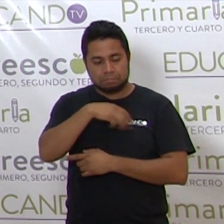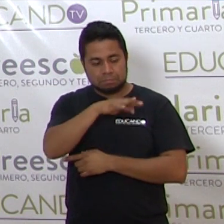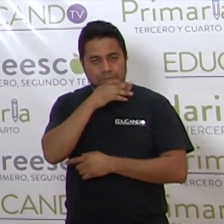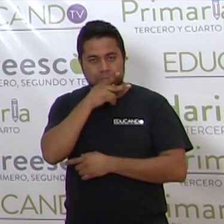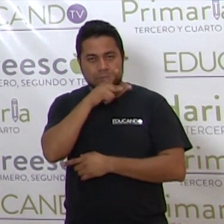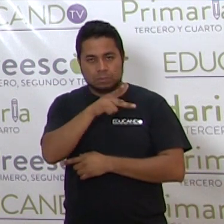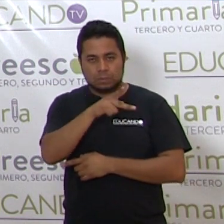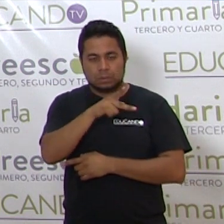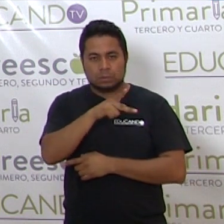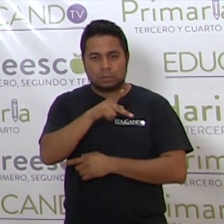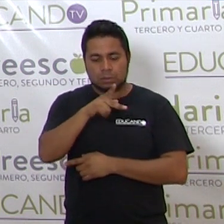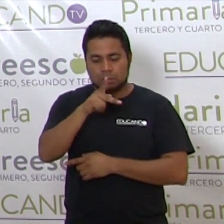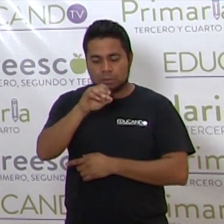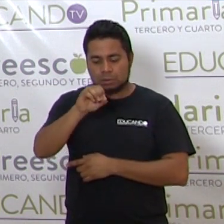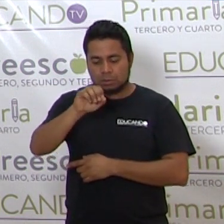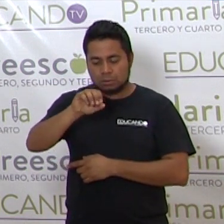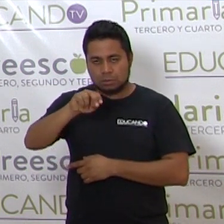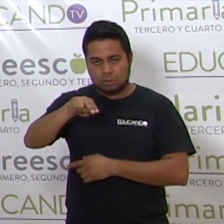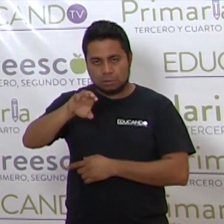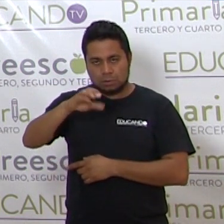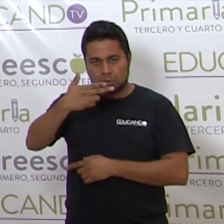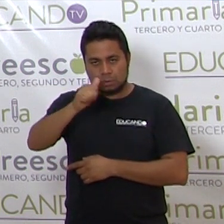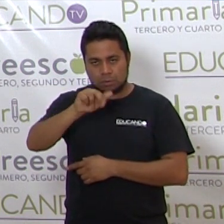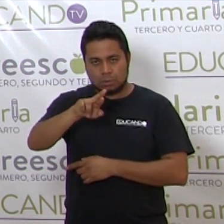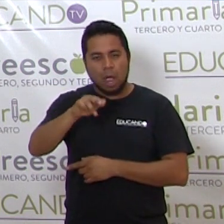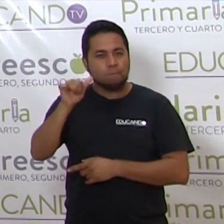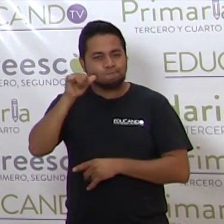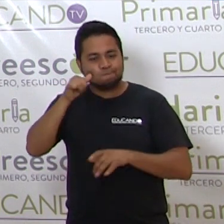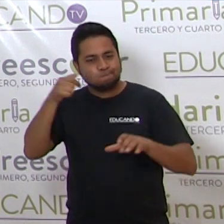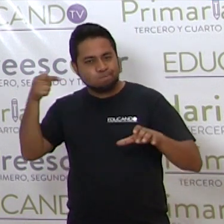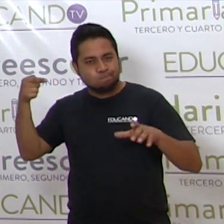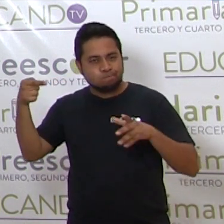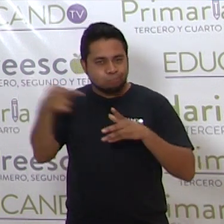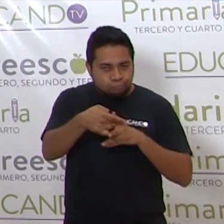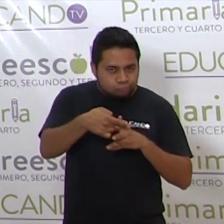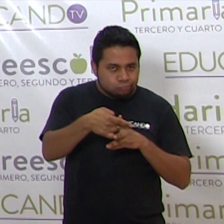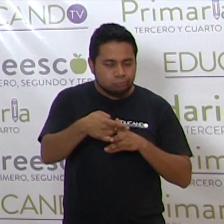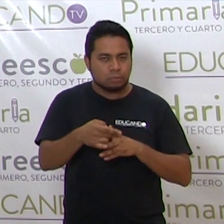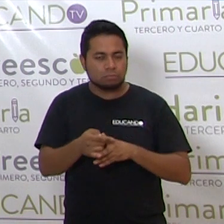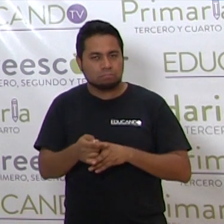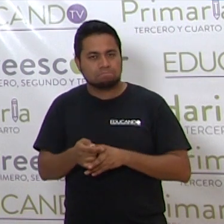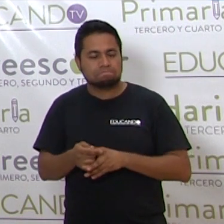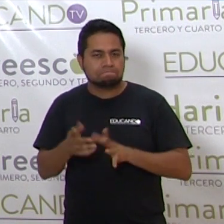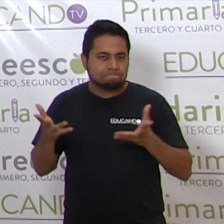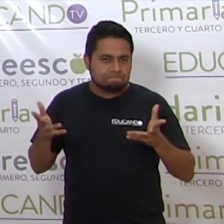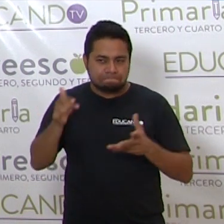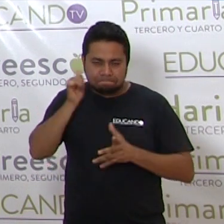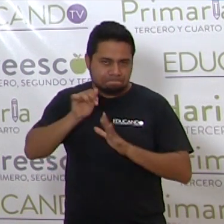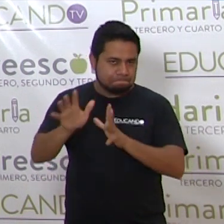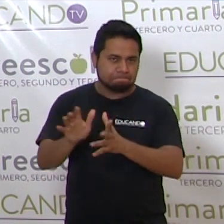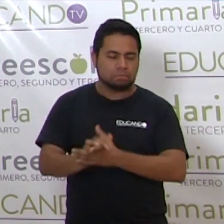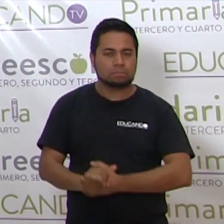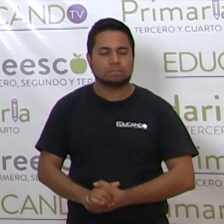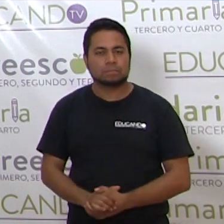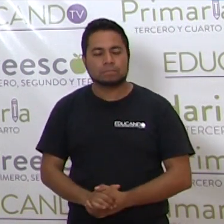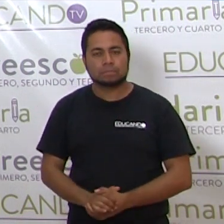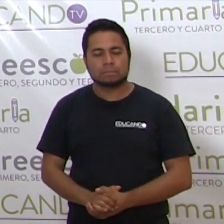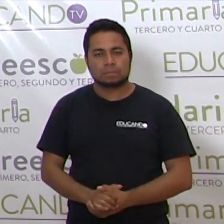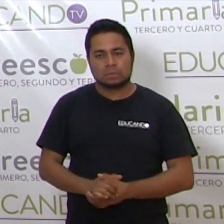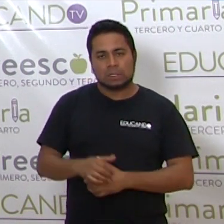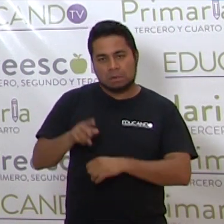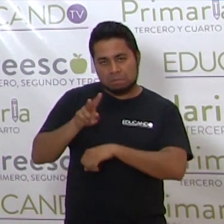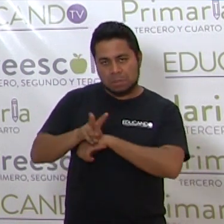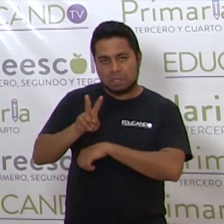palabra ponchar que es ponchar pues ponchar una llanta no mayormente en